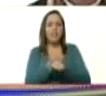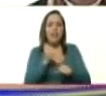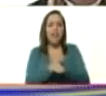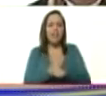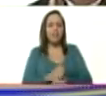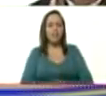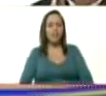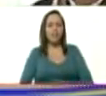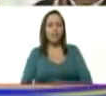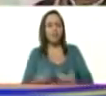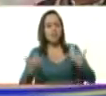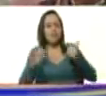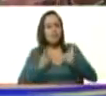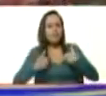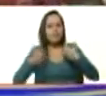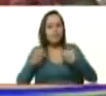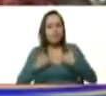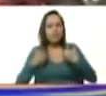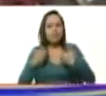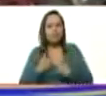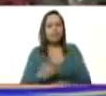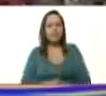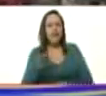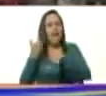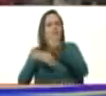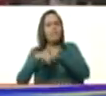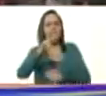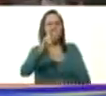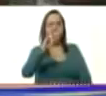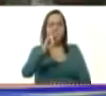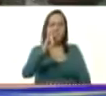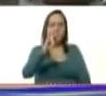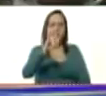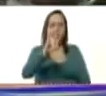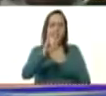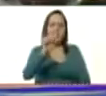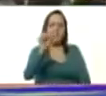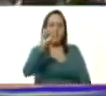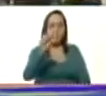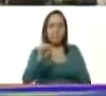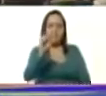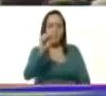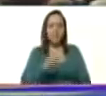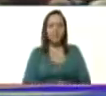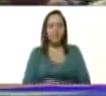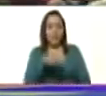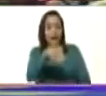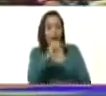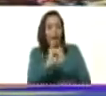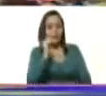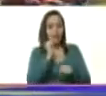Viasa era la línea aérea. Ahí hay una trabajadora. Mi saludo.